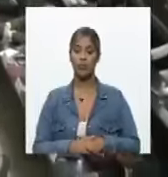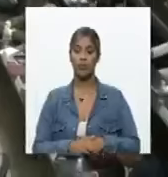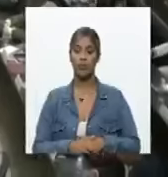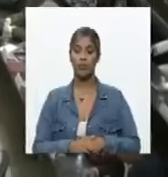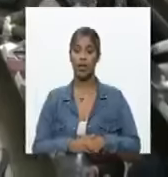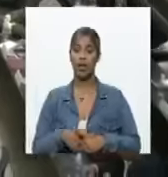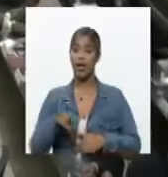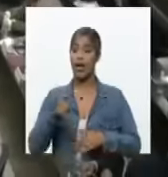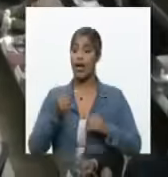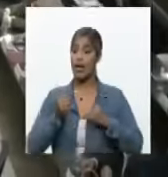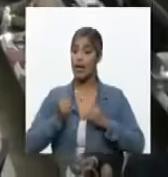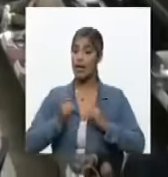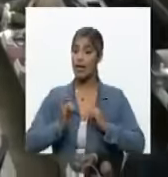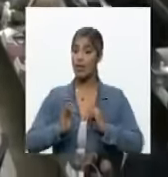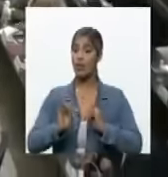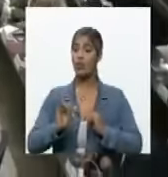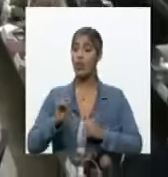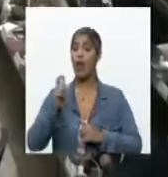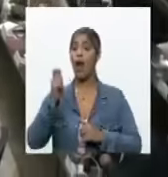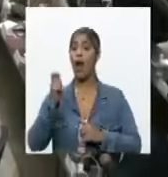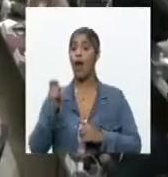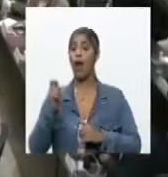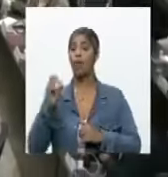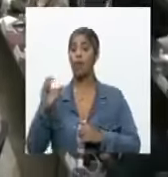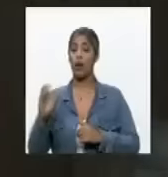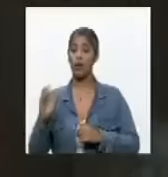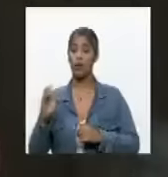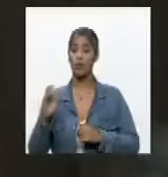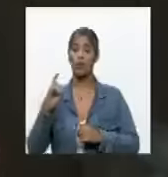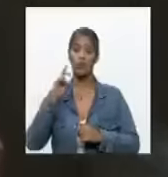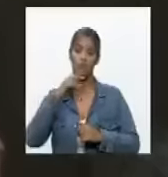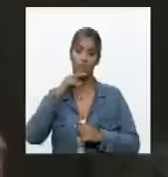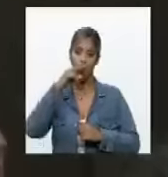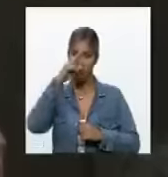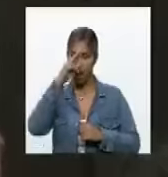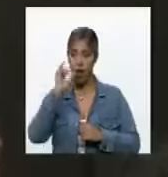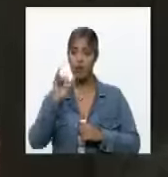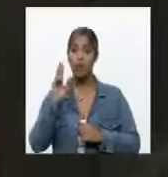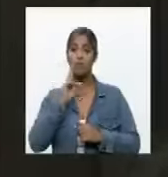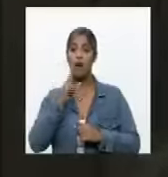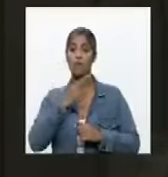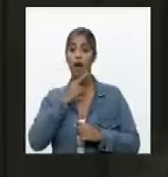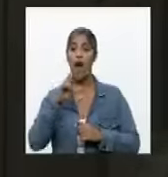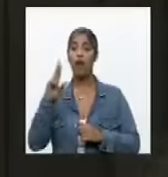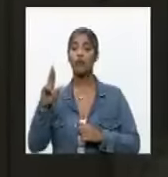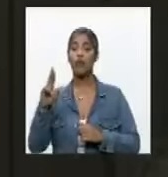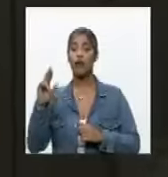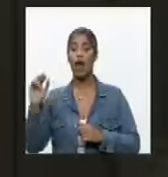El hijo de Alejandro Carreño y de Rosalía Rodríguez,